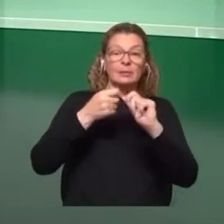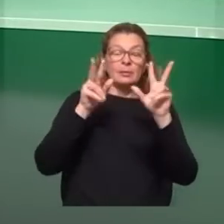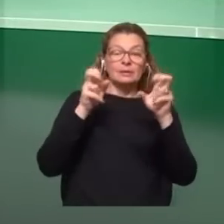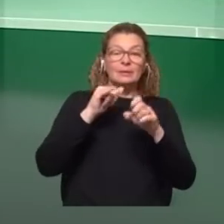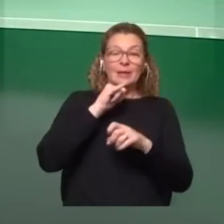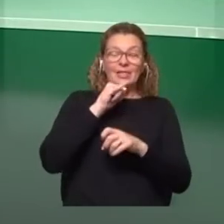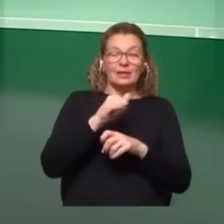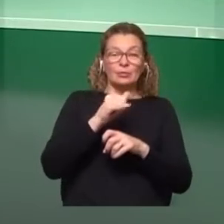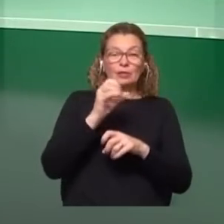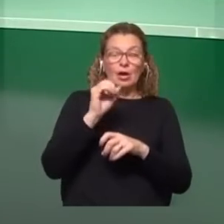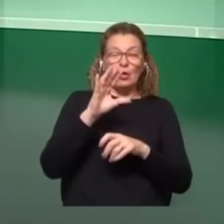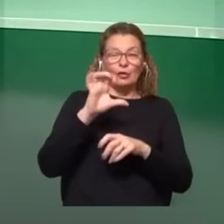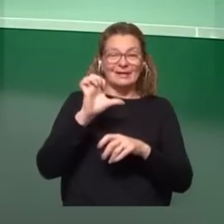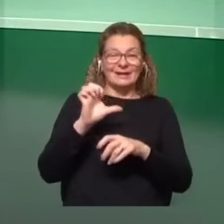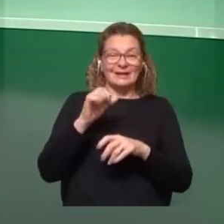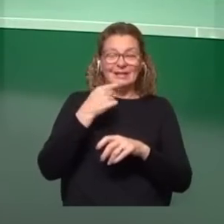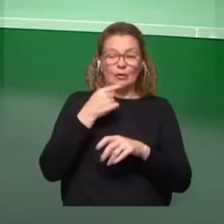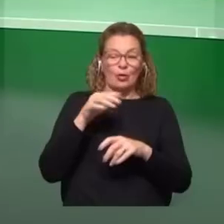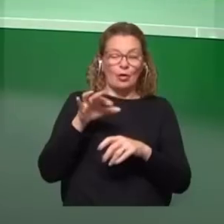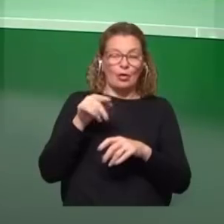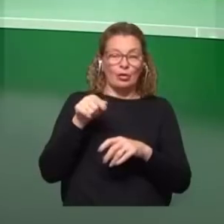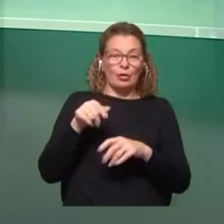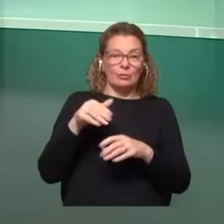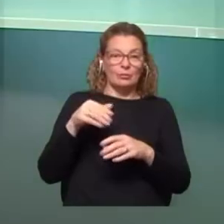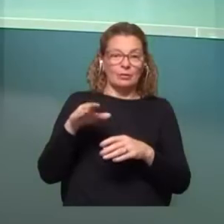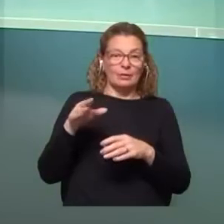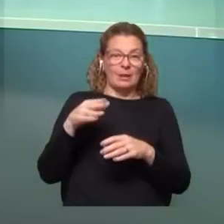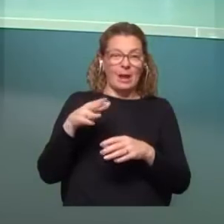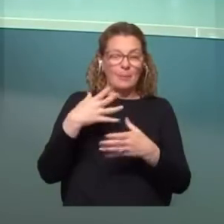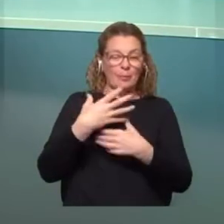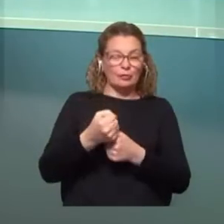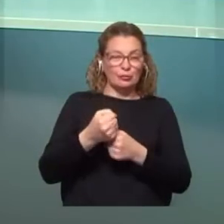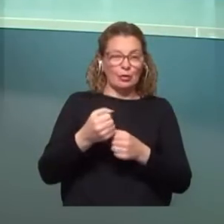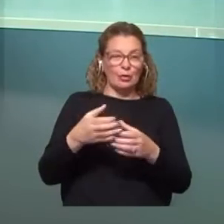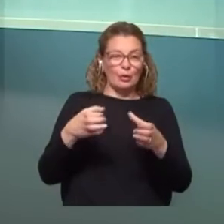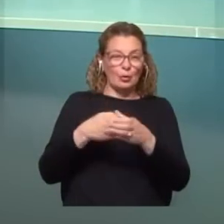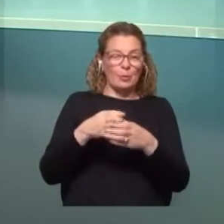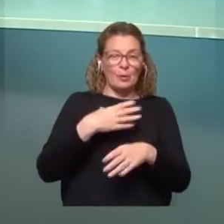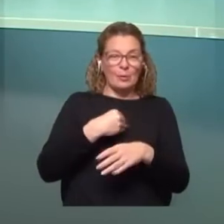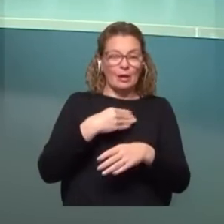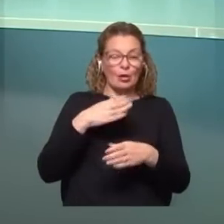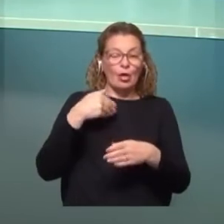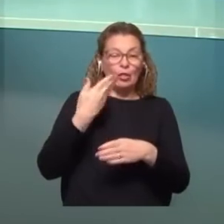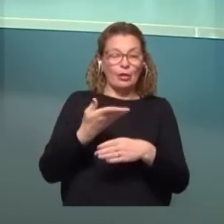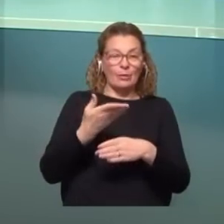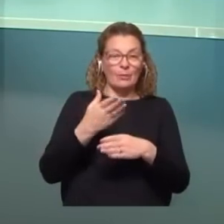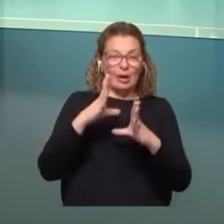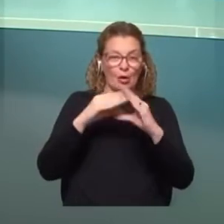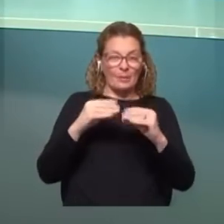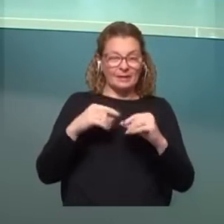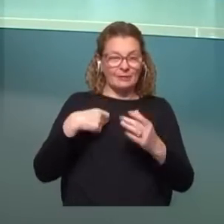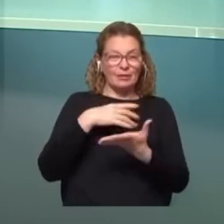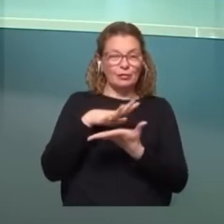denuncian que os asignó directamente cargos a militantes del partido Nacional previstos para cooperativas